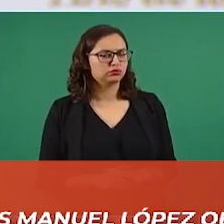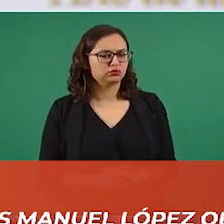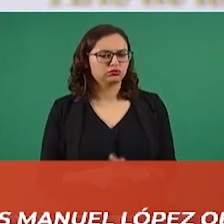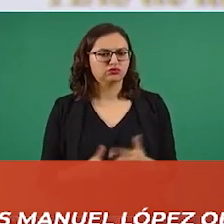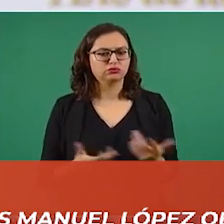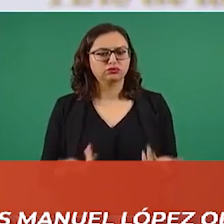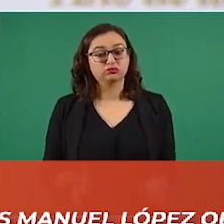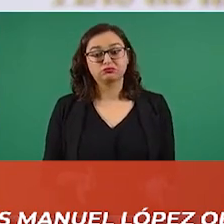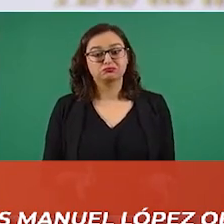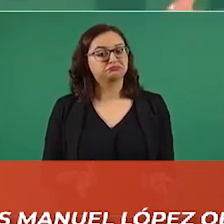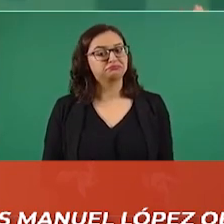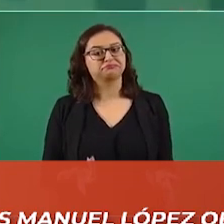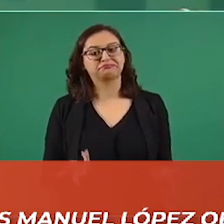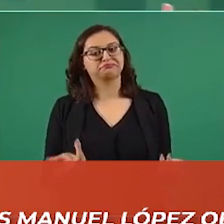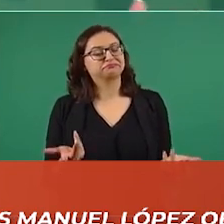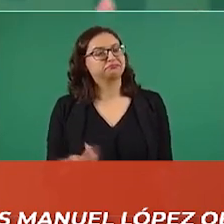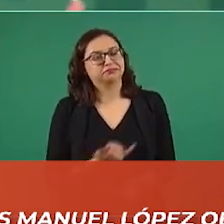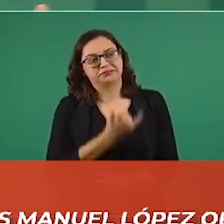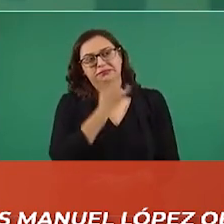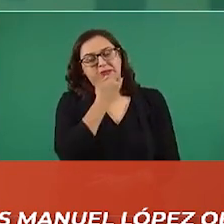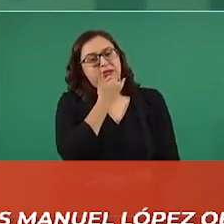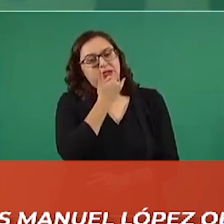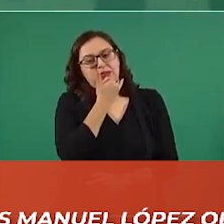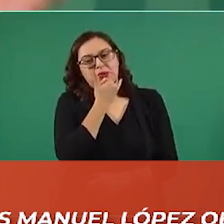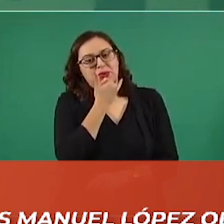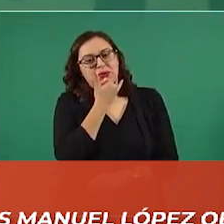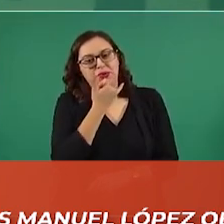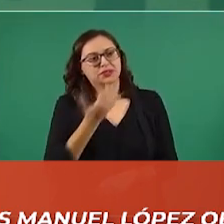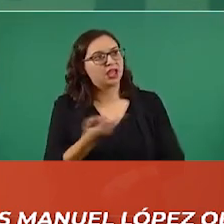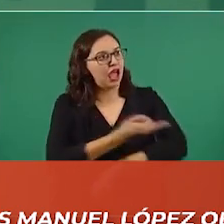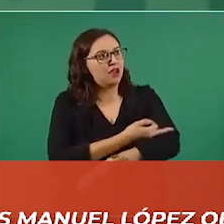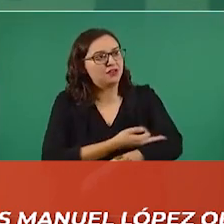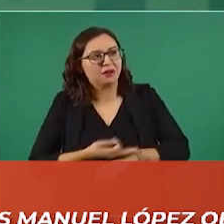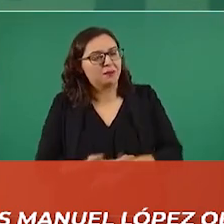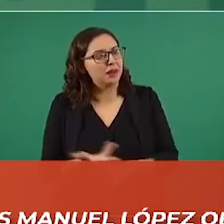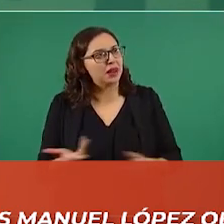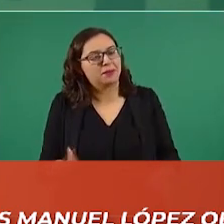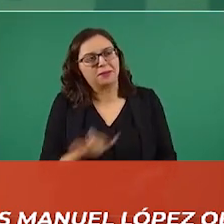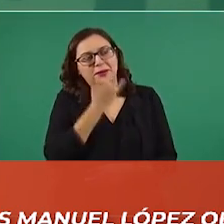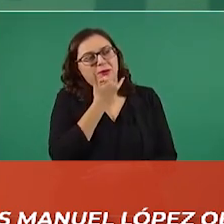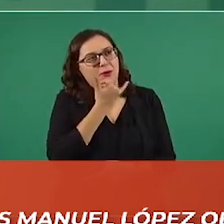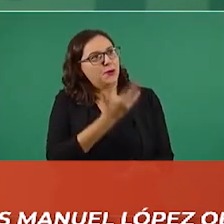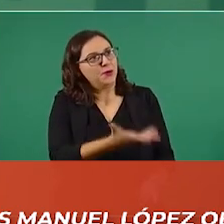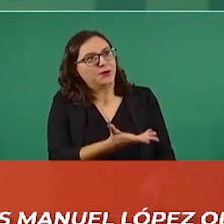No, primo hermano, le digo, sí, ya ni van a existir las delegaciones.